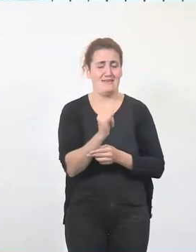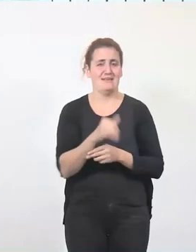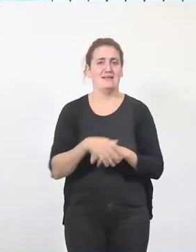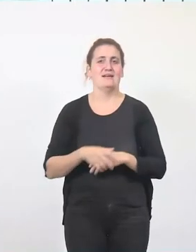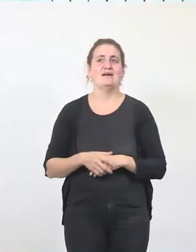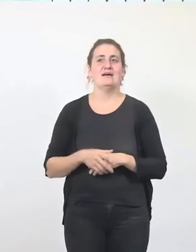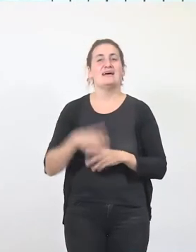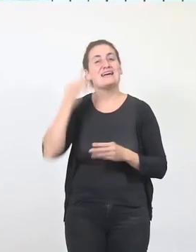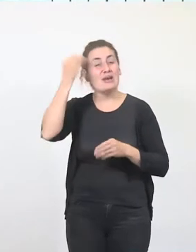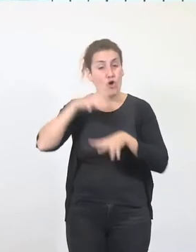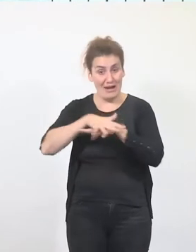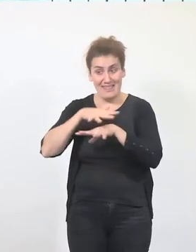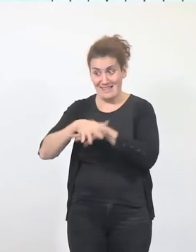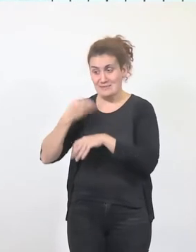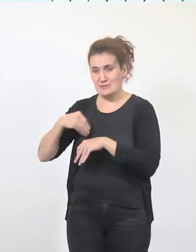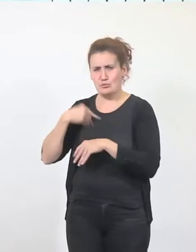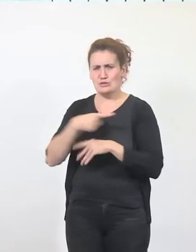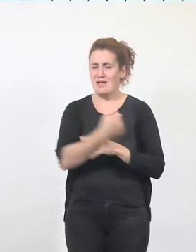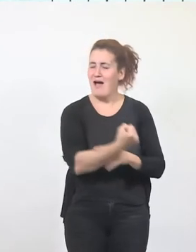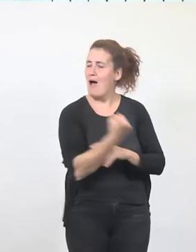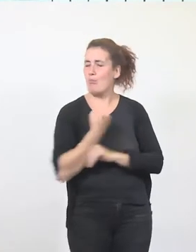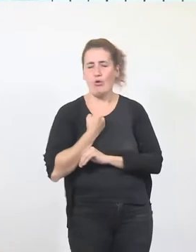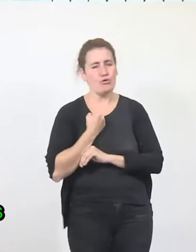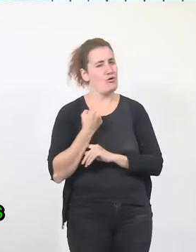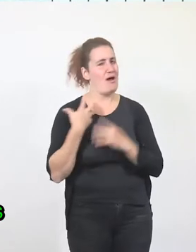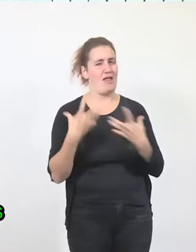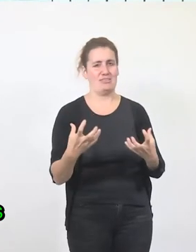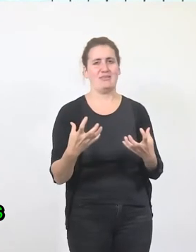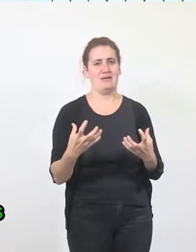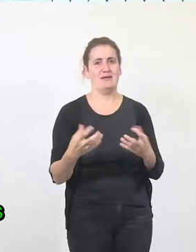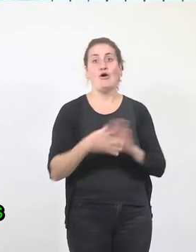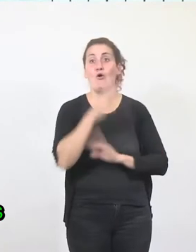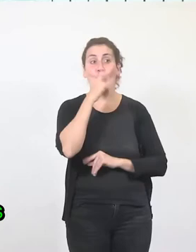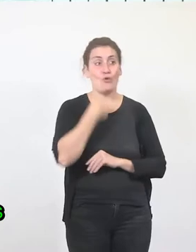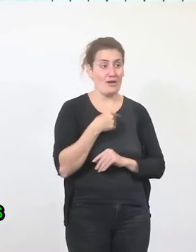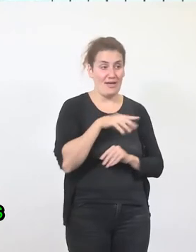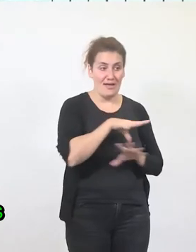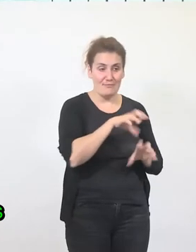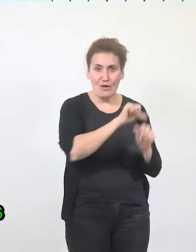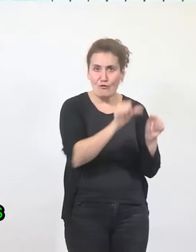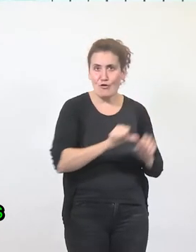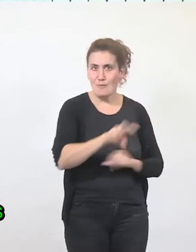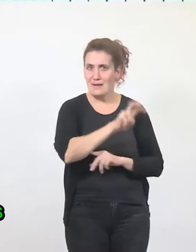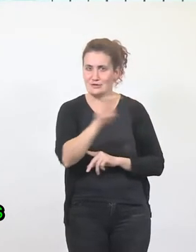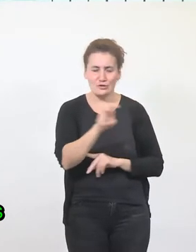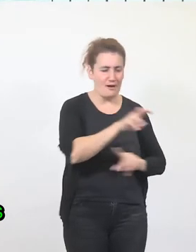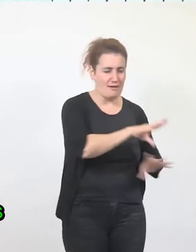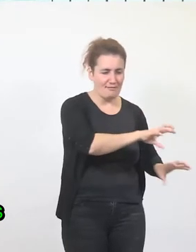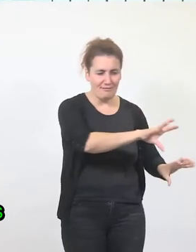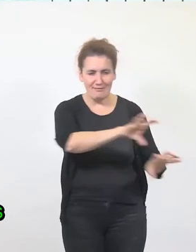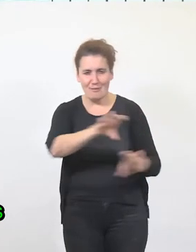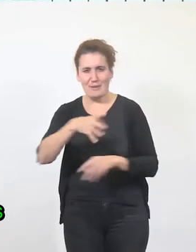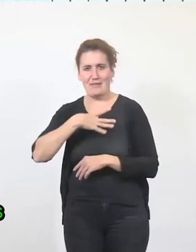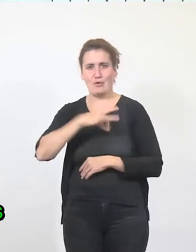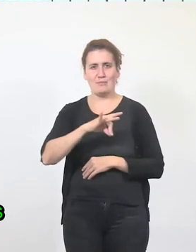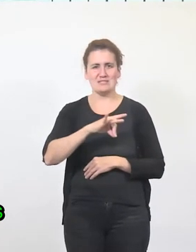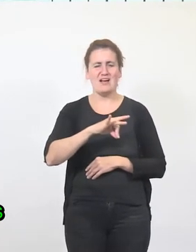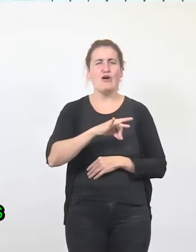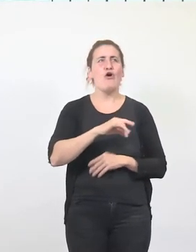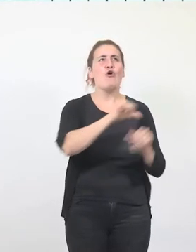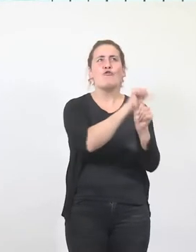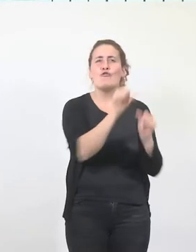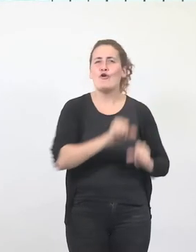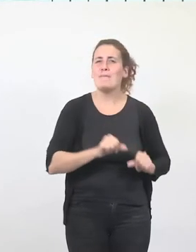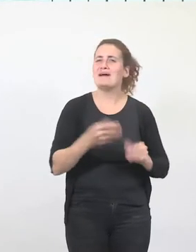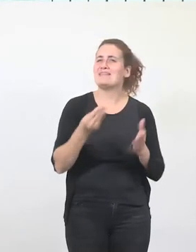de redes es un gran apoyo, porque podemos aprender muchas formas, y quizás formas que no son